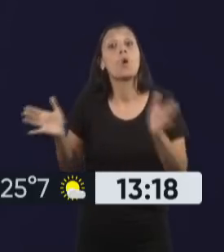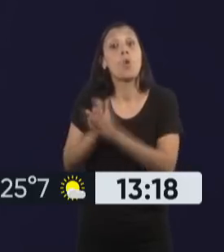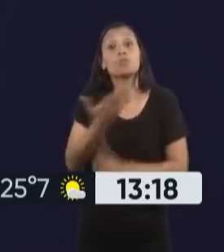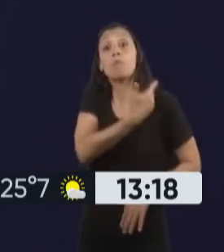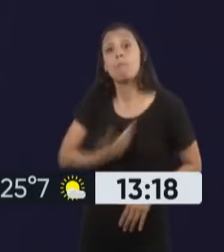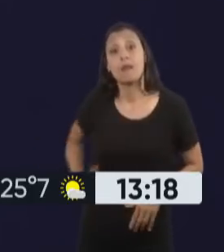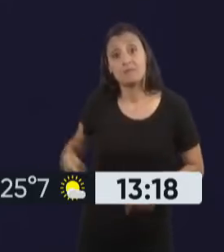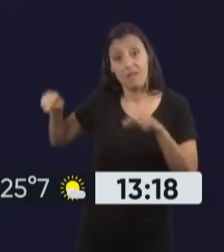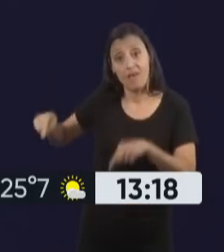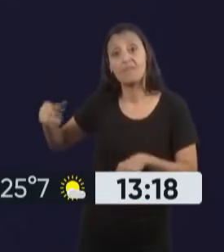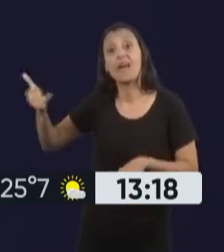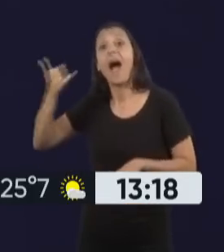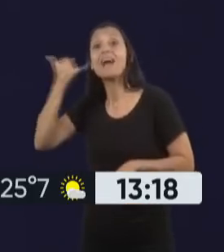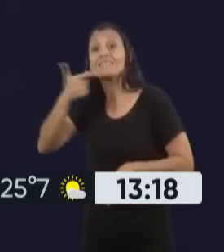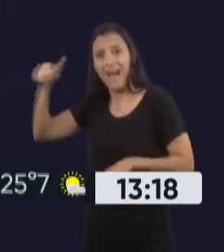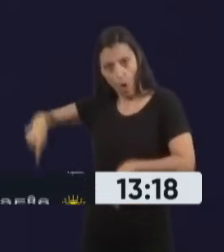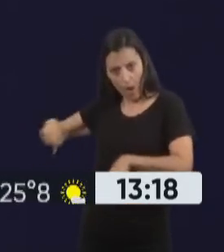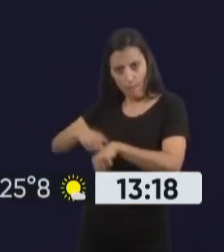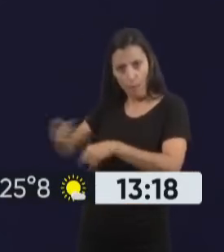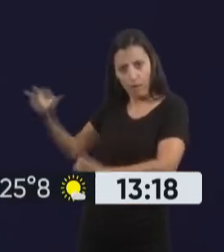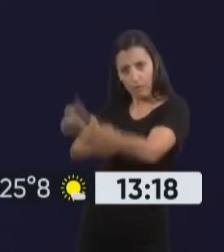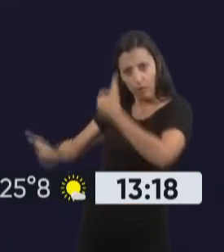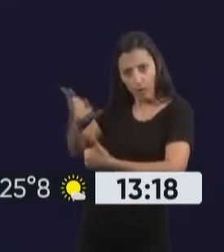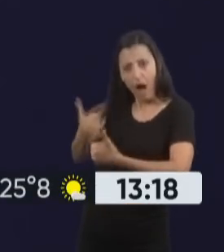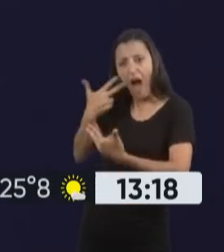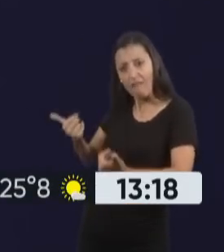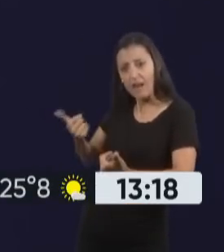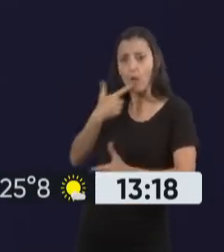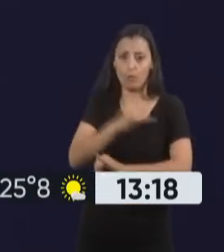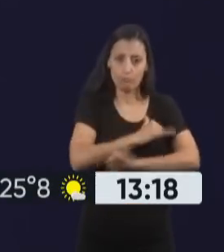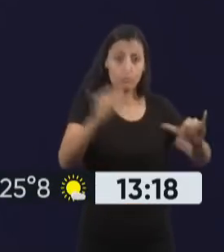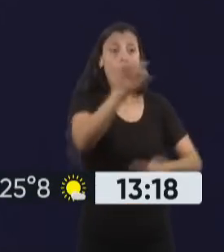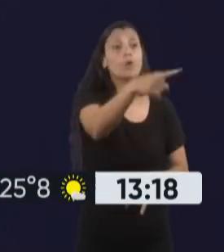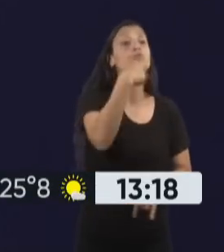AISA te los puedo averiguar, y si no, vos mismo podés consultarlo allí.